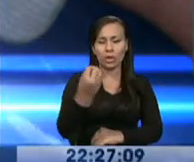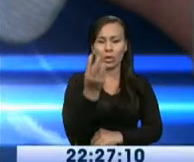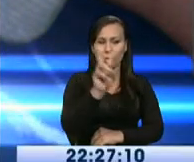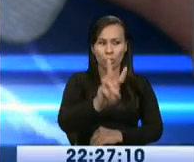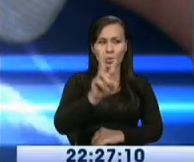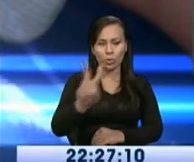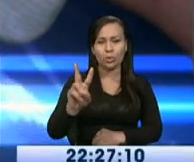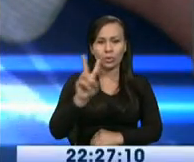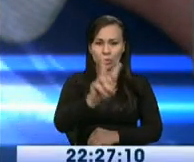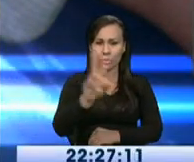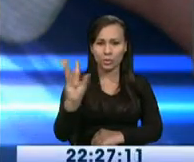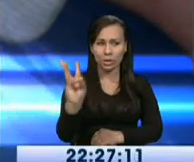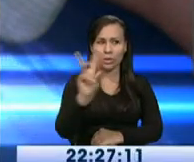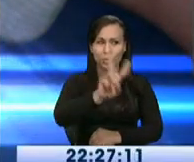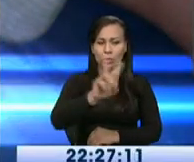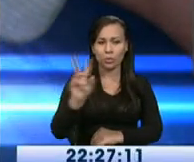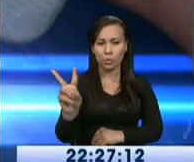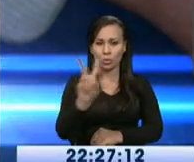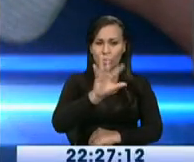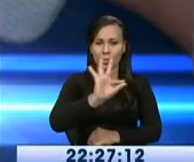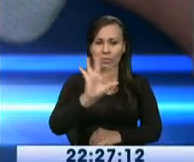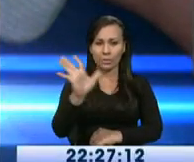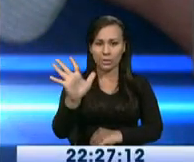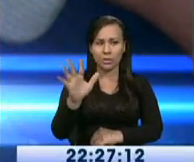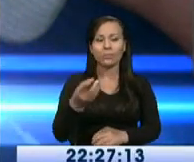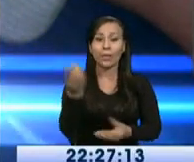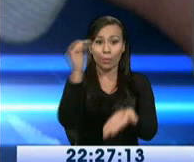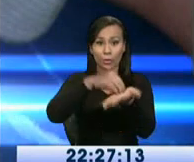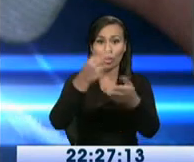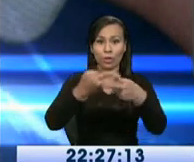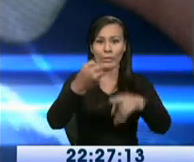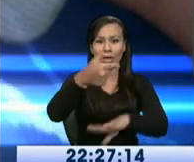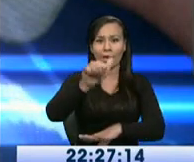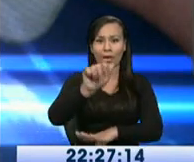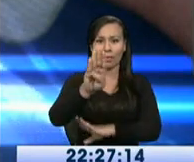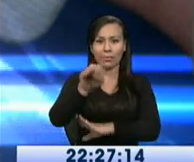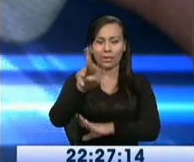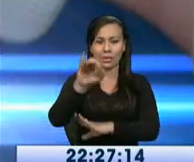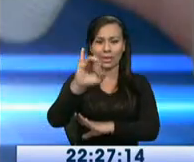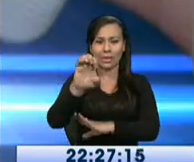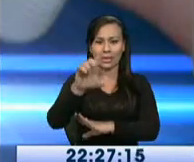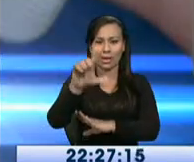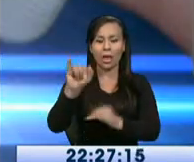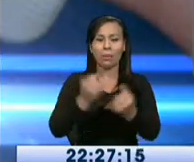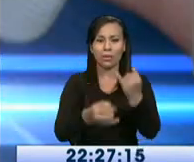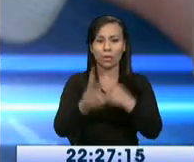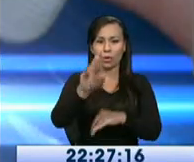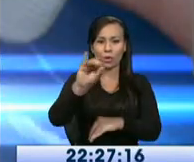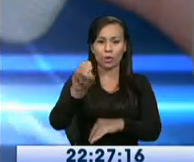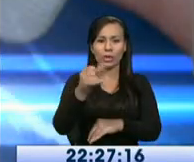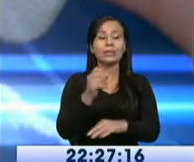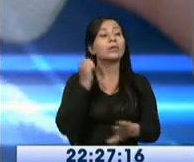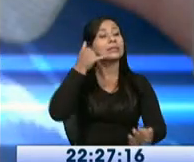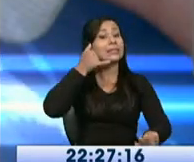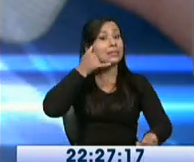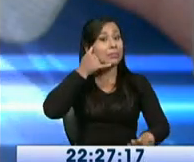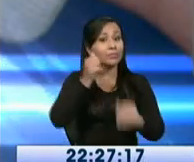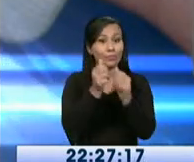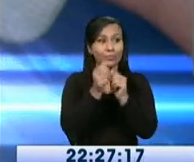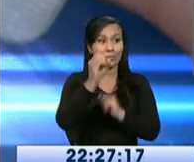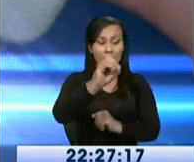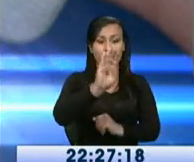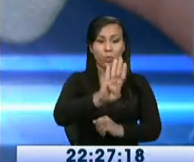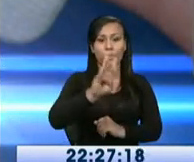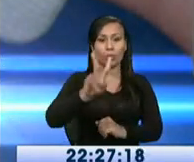220-222-6295, a nombre de Gabriela Angélica Rojas Llerena. o al número de teléfono